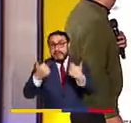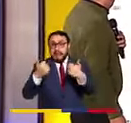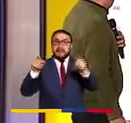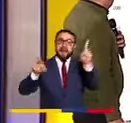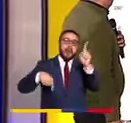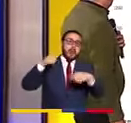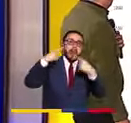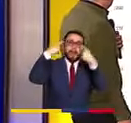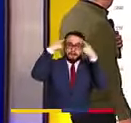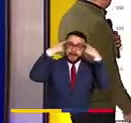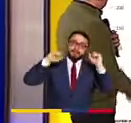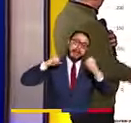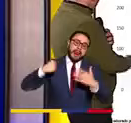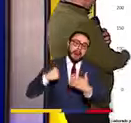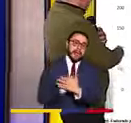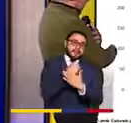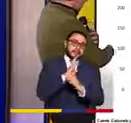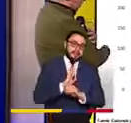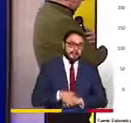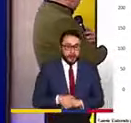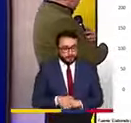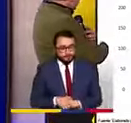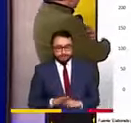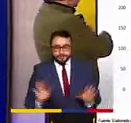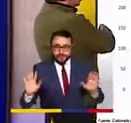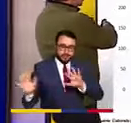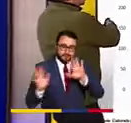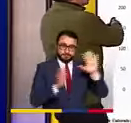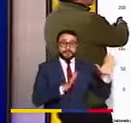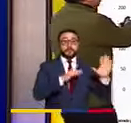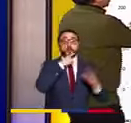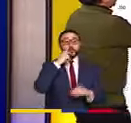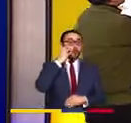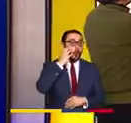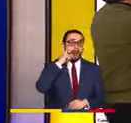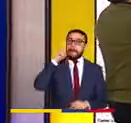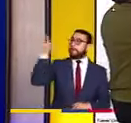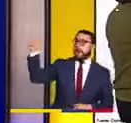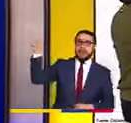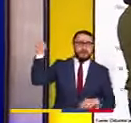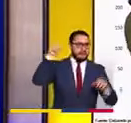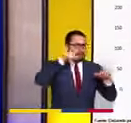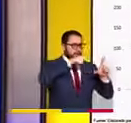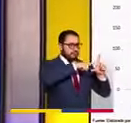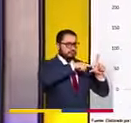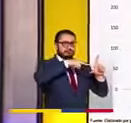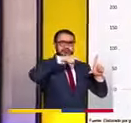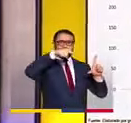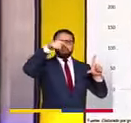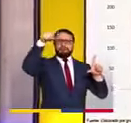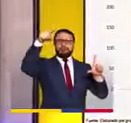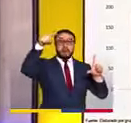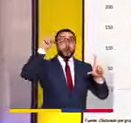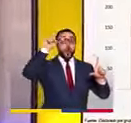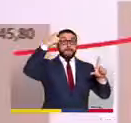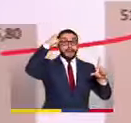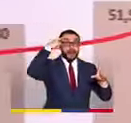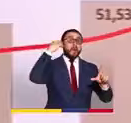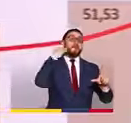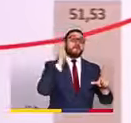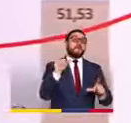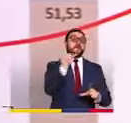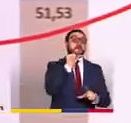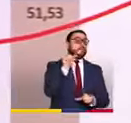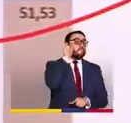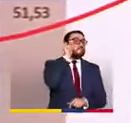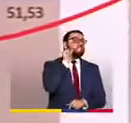dirán qué lástima. Pero este Duque, mire cómo sube en todo su gobierno la mortalidad